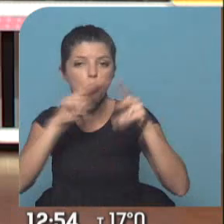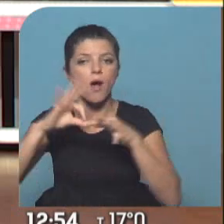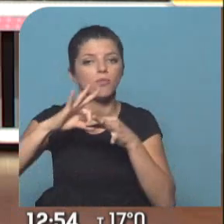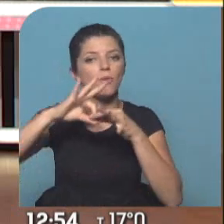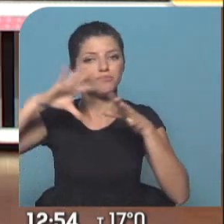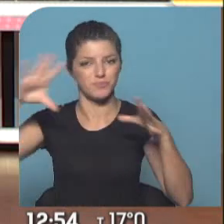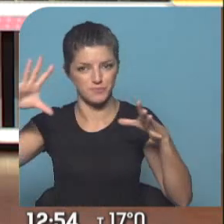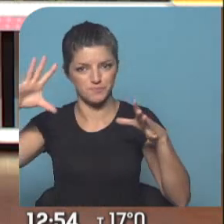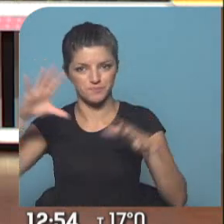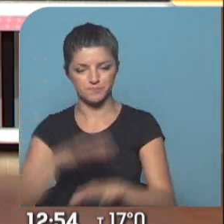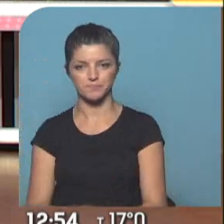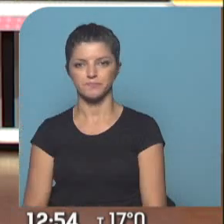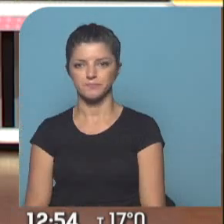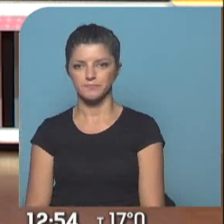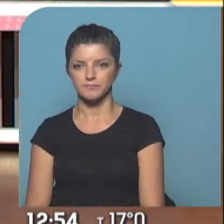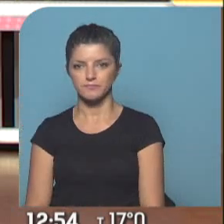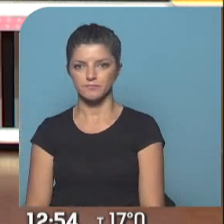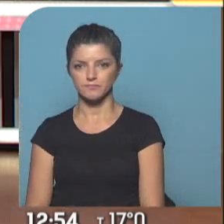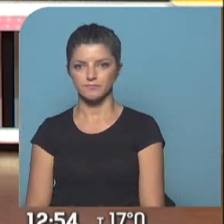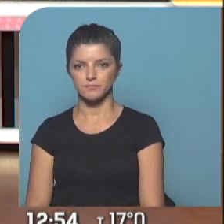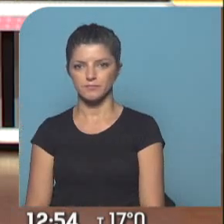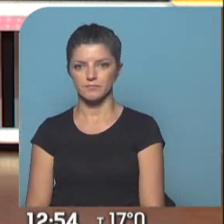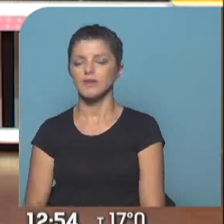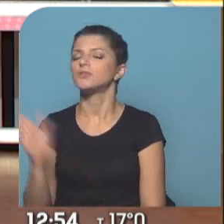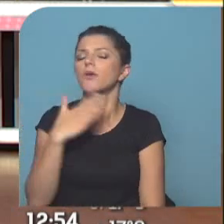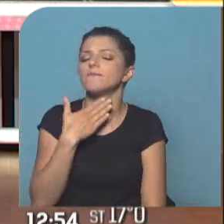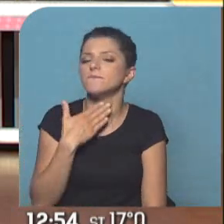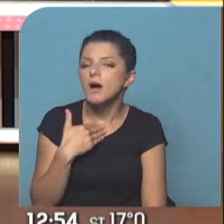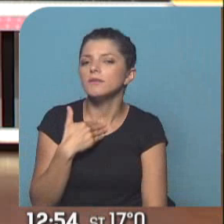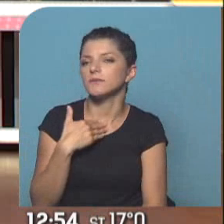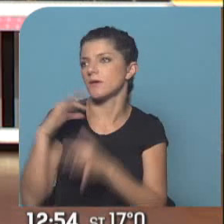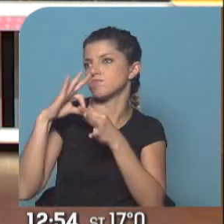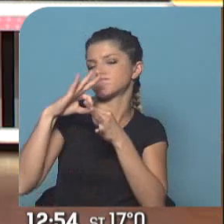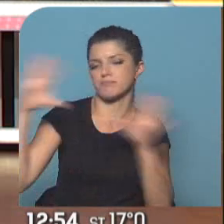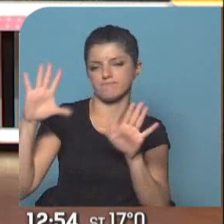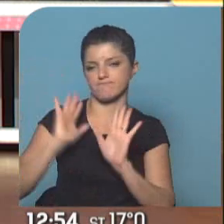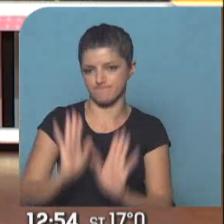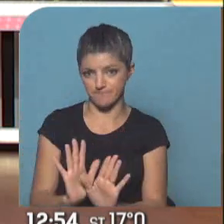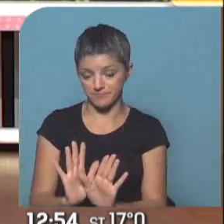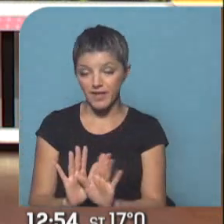que mencionábamos, con el verdadero deseo de terminar con la relación con España.